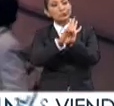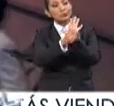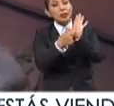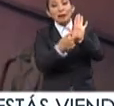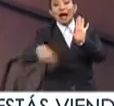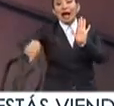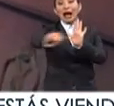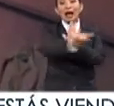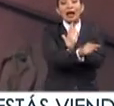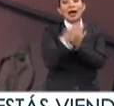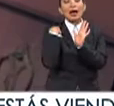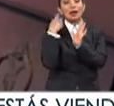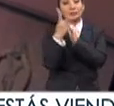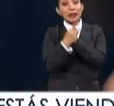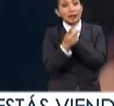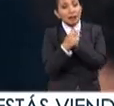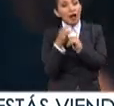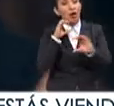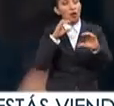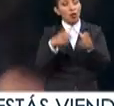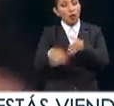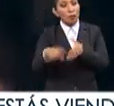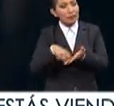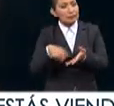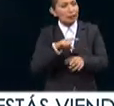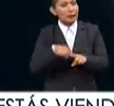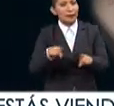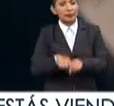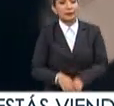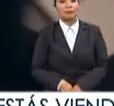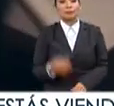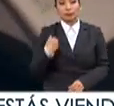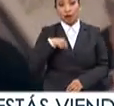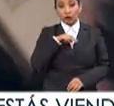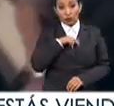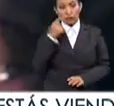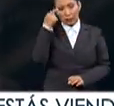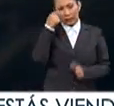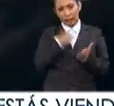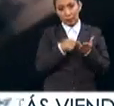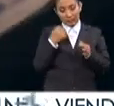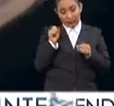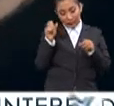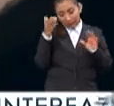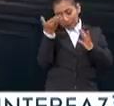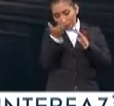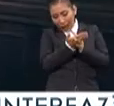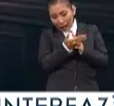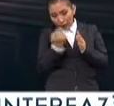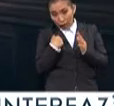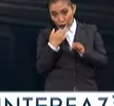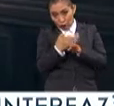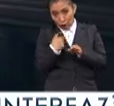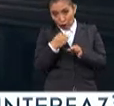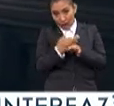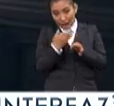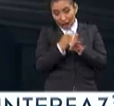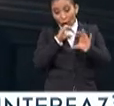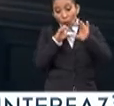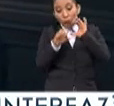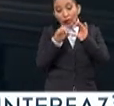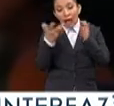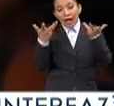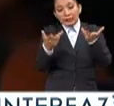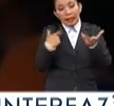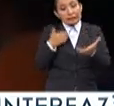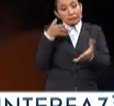para los medios públicos privados comerciales de cualquier tipo nosotros creo que debemos en esta fase en la cual estamos en la comunicación de